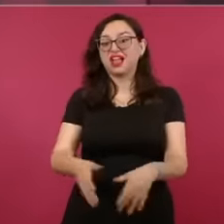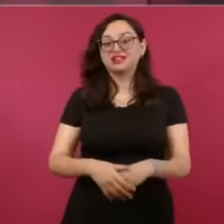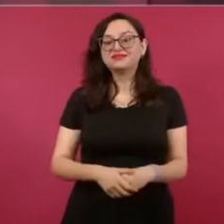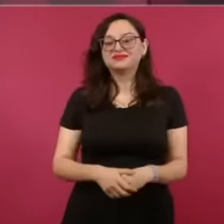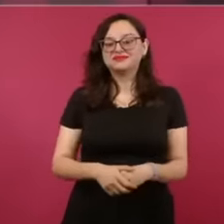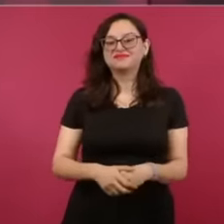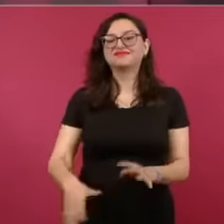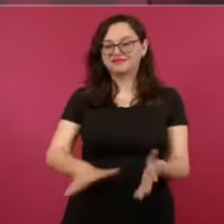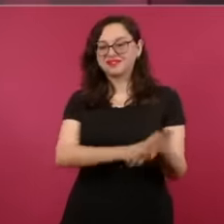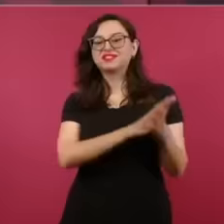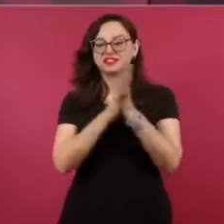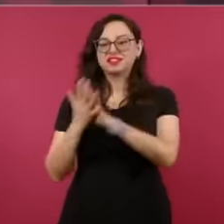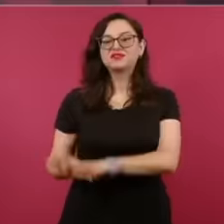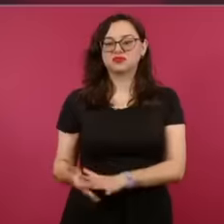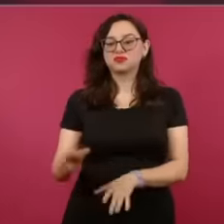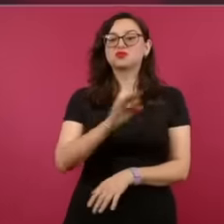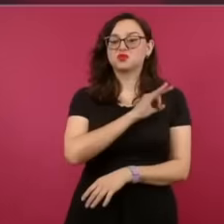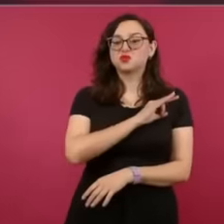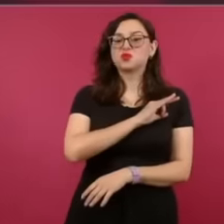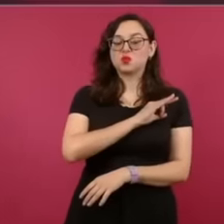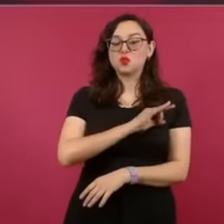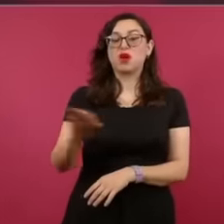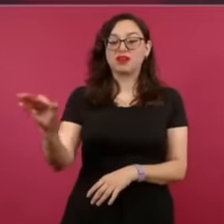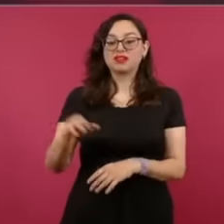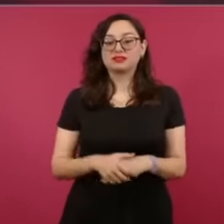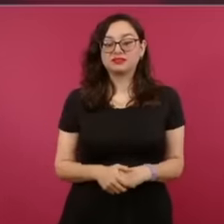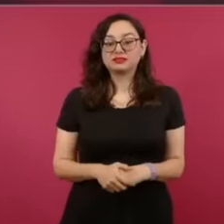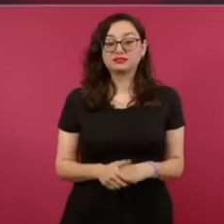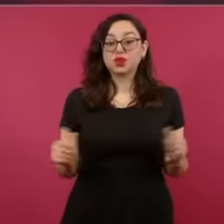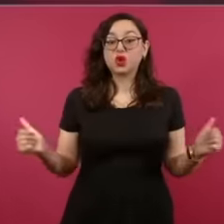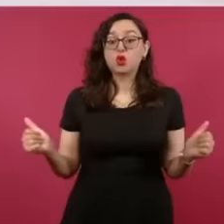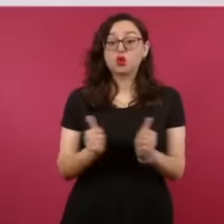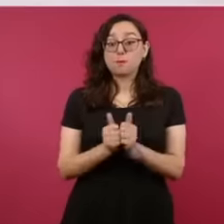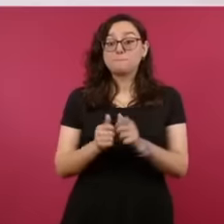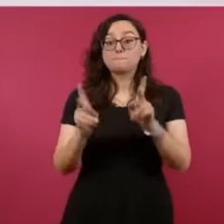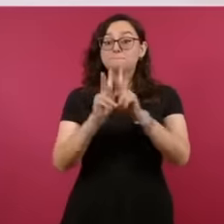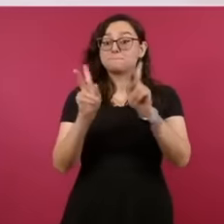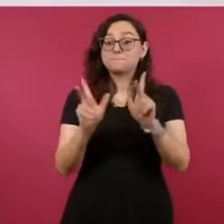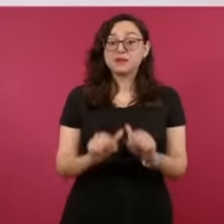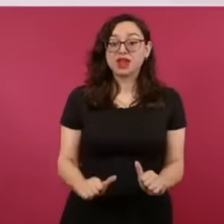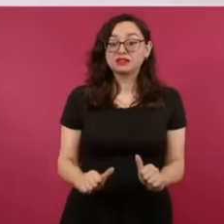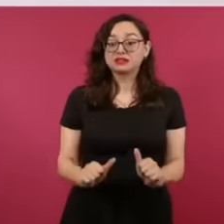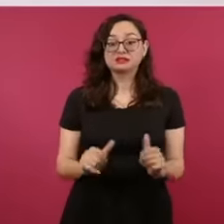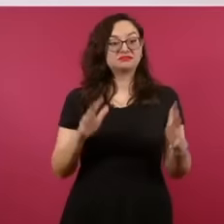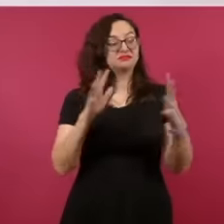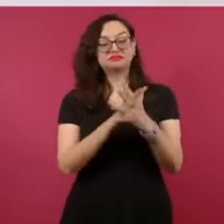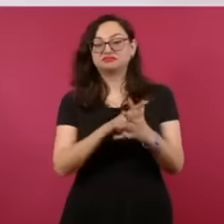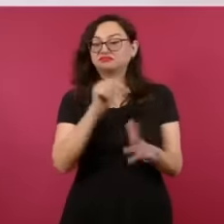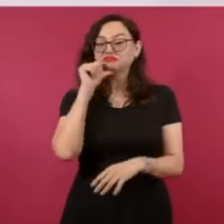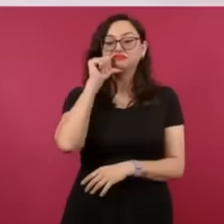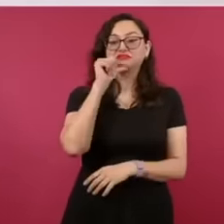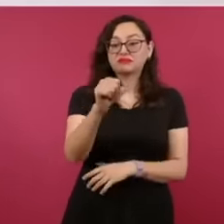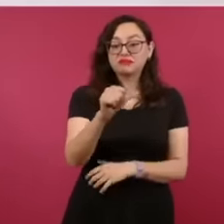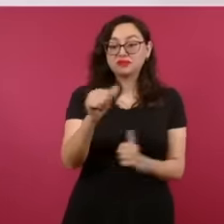y eso nos permitió de manera pacífica, sin violencia, por la vía electoral,